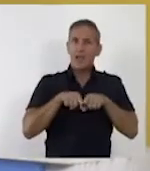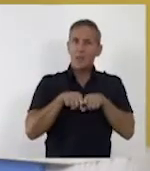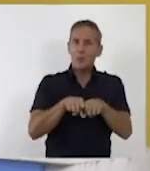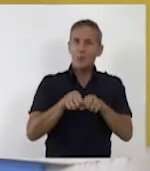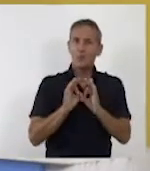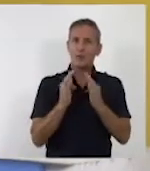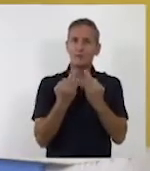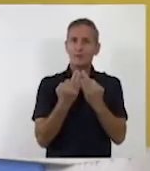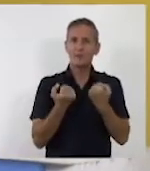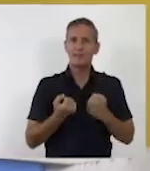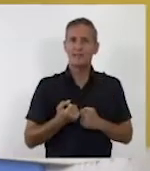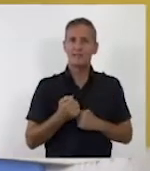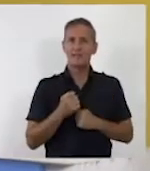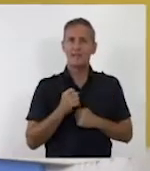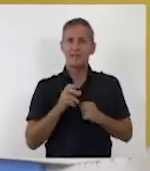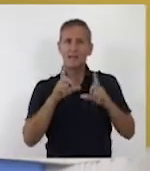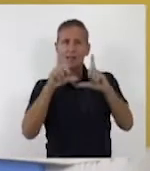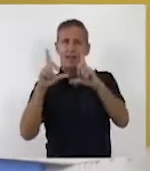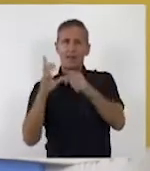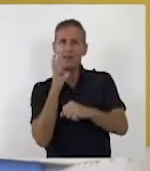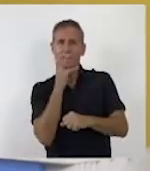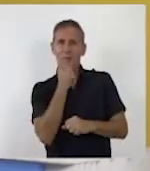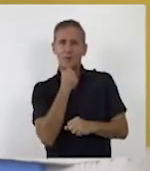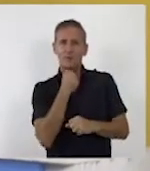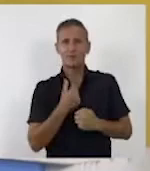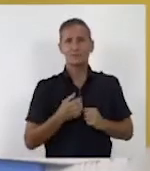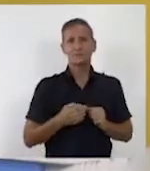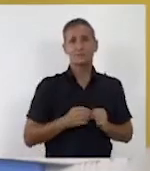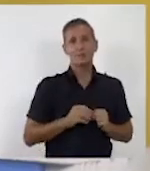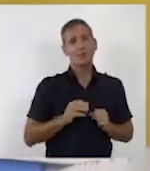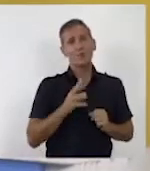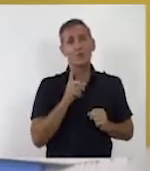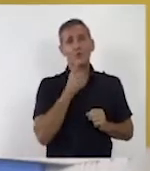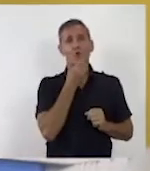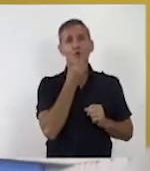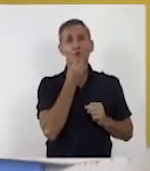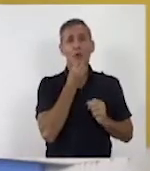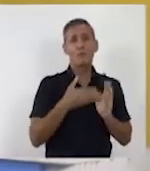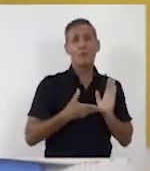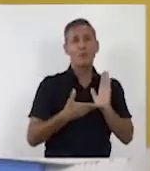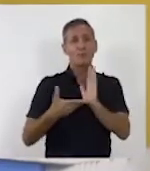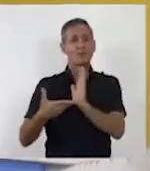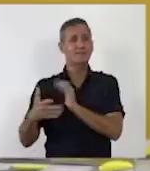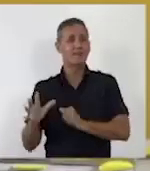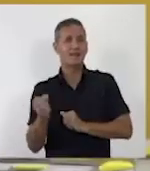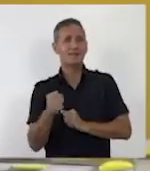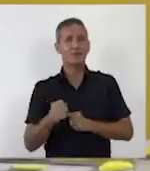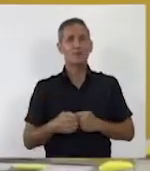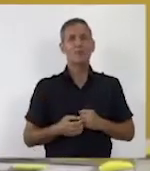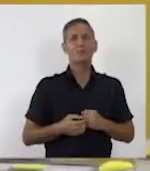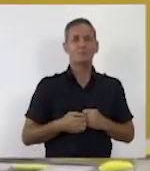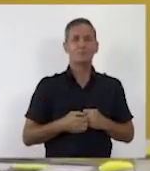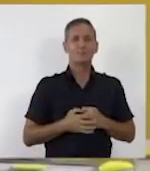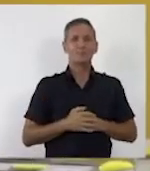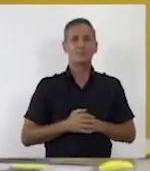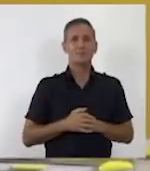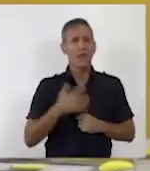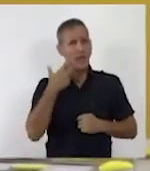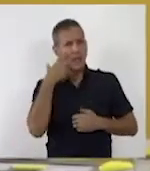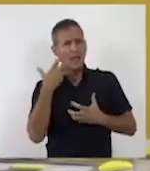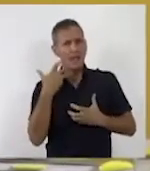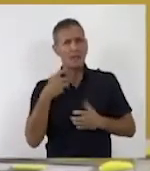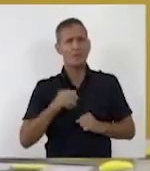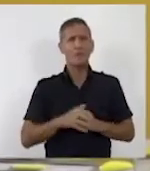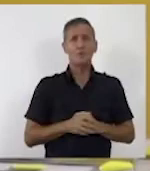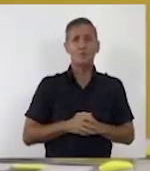sus familias cuántas de ellas imágenes no es posible presentarlas todas en este momento pero les dejo ese regalo bueno pues es